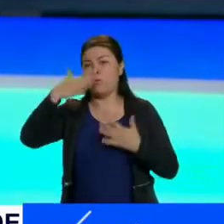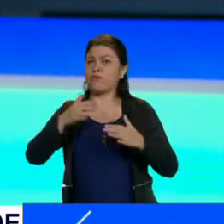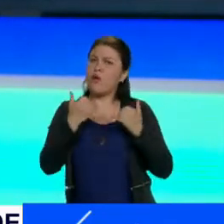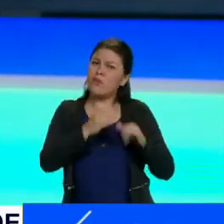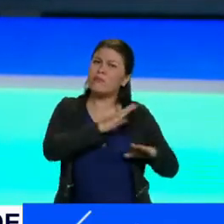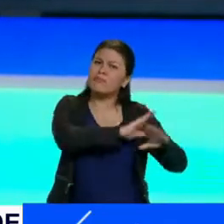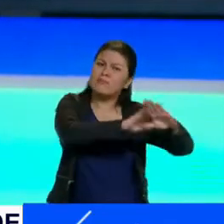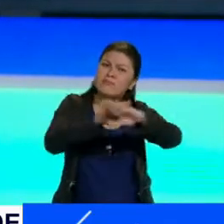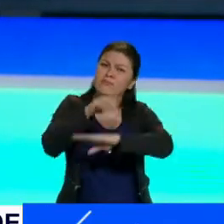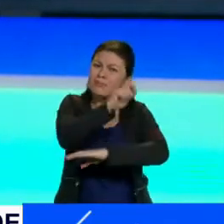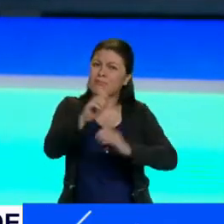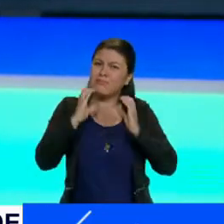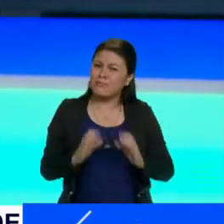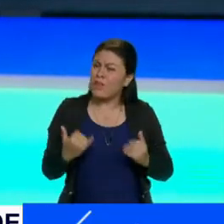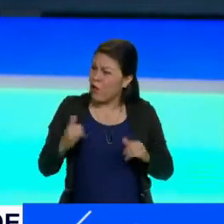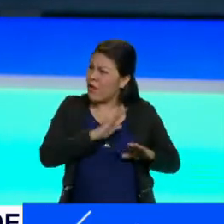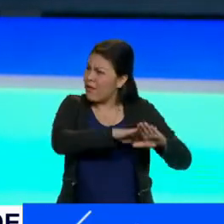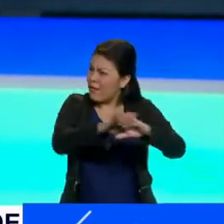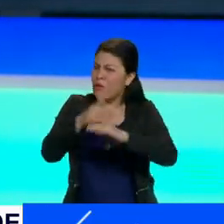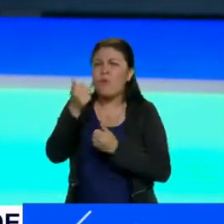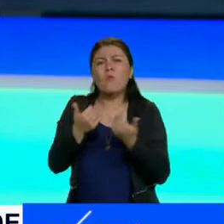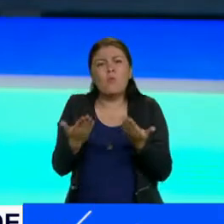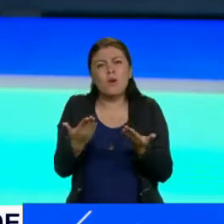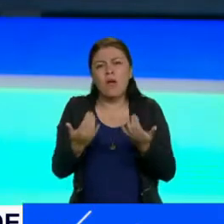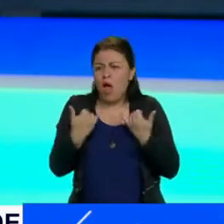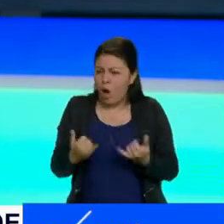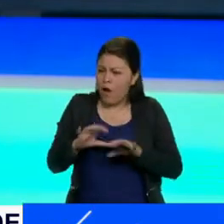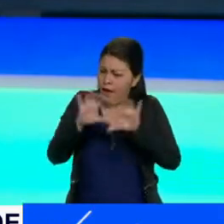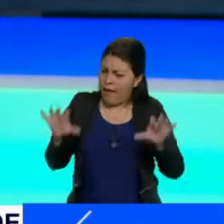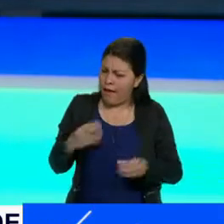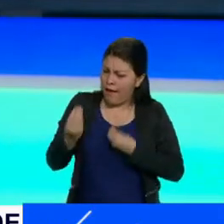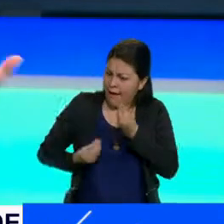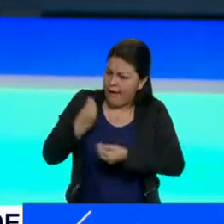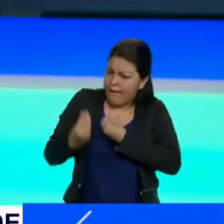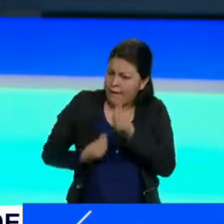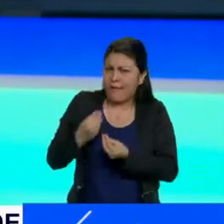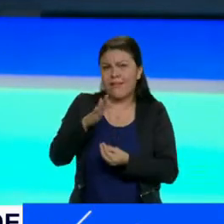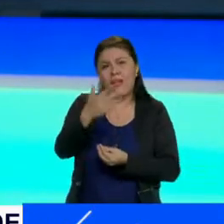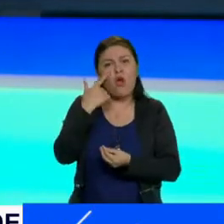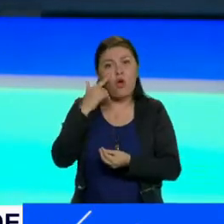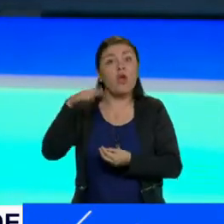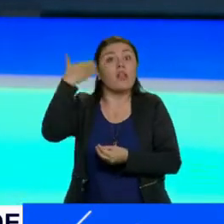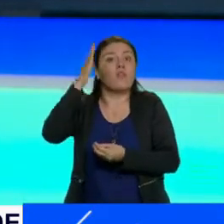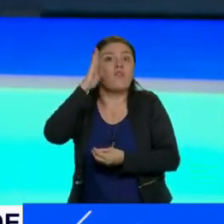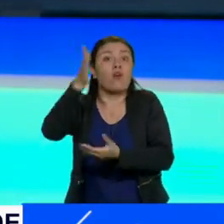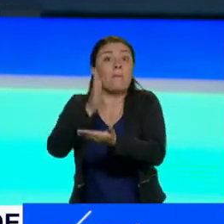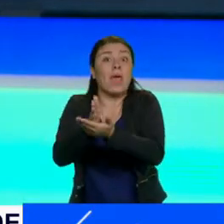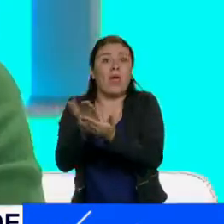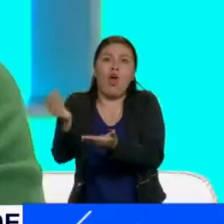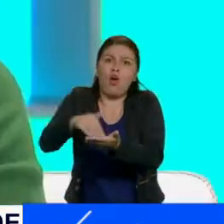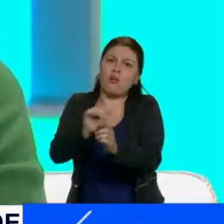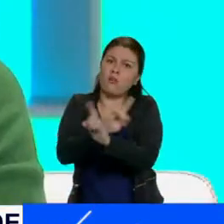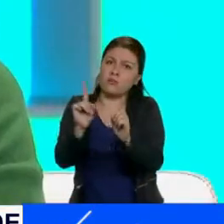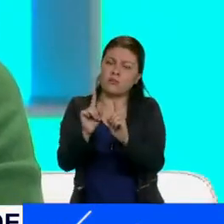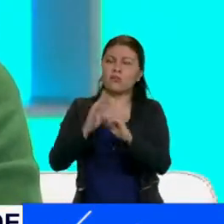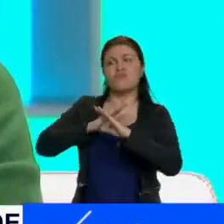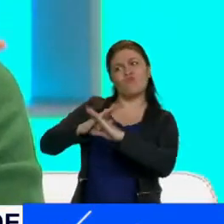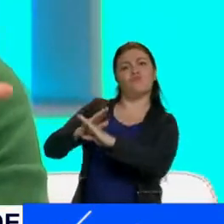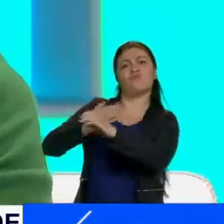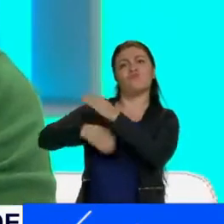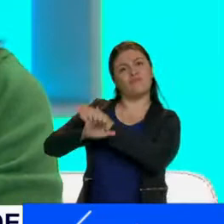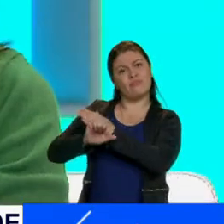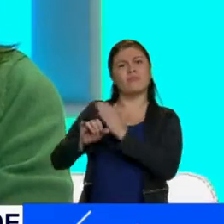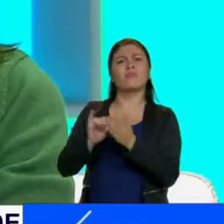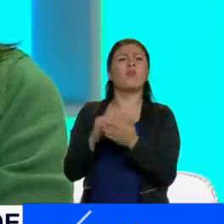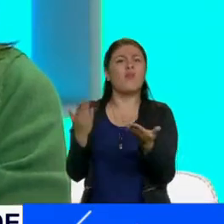la ciudadanía. ¿Cuáles son las acciones que estamos haciendo? ¿Cómo las podemos cambiar para evitar que esto suceda? Sí, bueno, lo primero es que